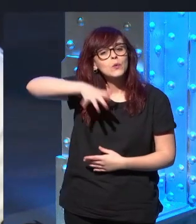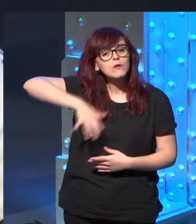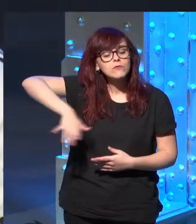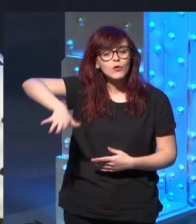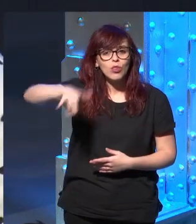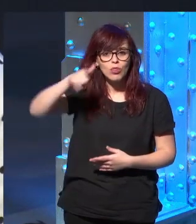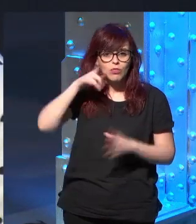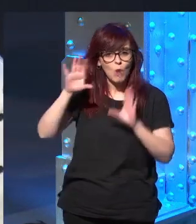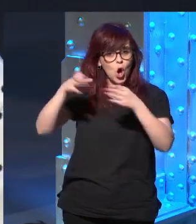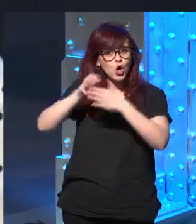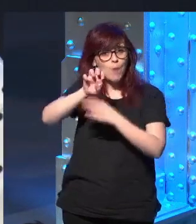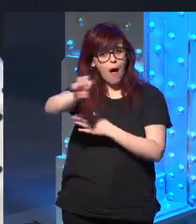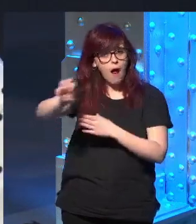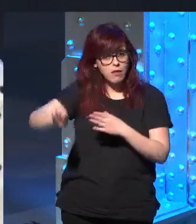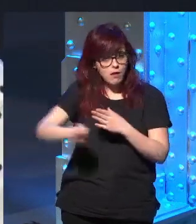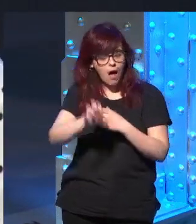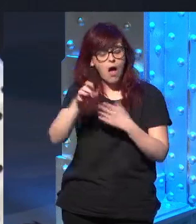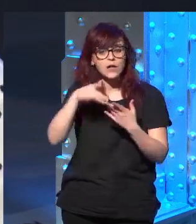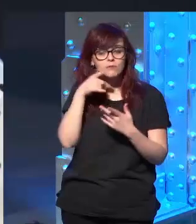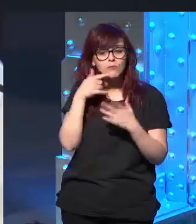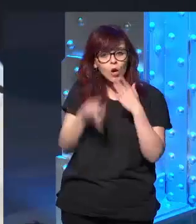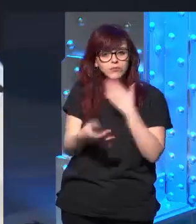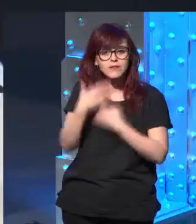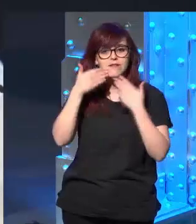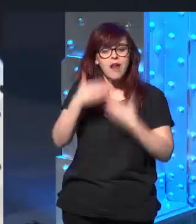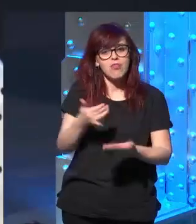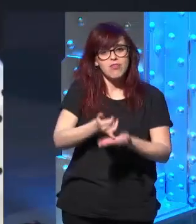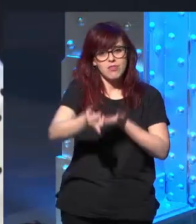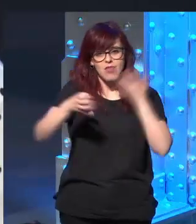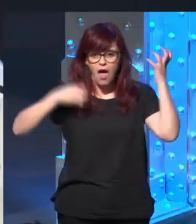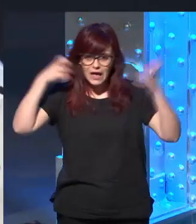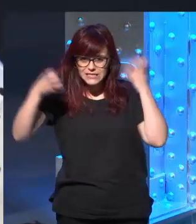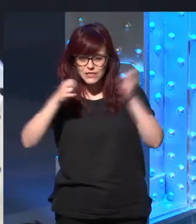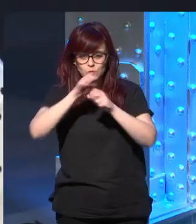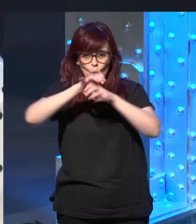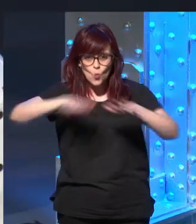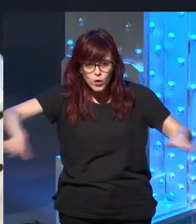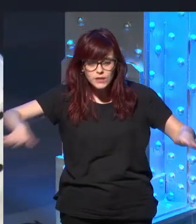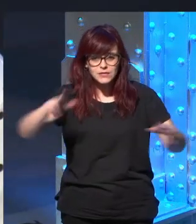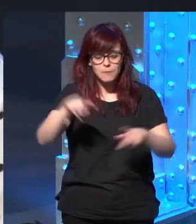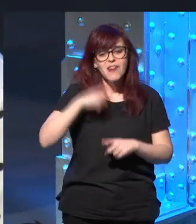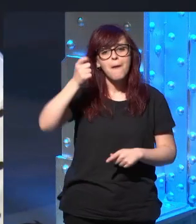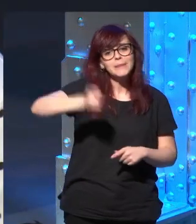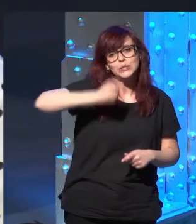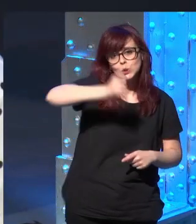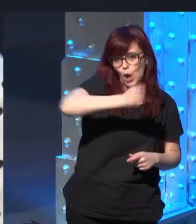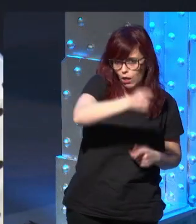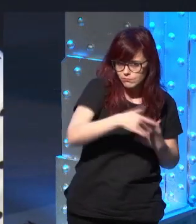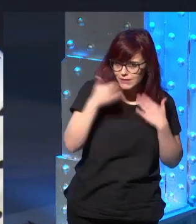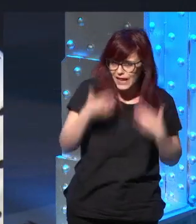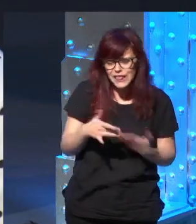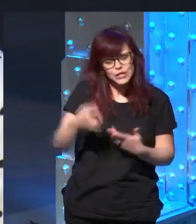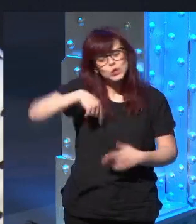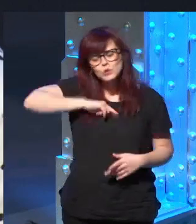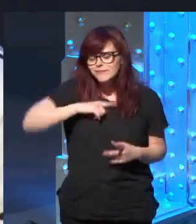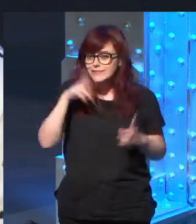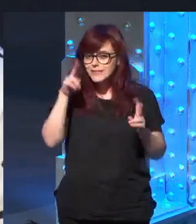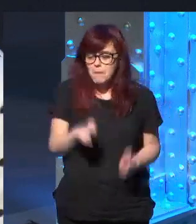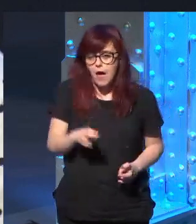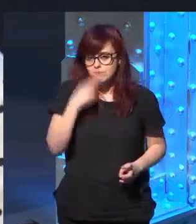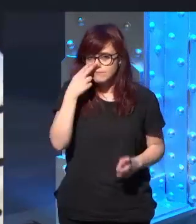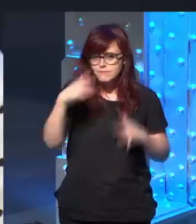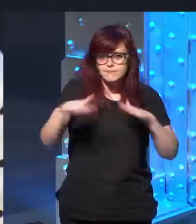de una comarca que se ha formado gracias a ganadería extensiva y la acción milenaria de los pastores. Y para mí